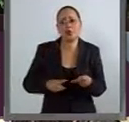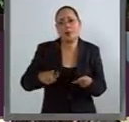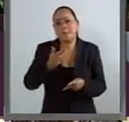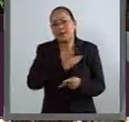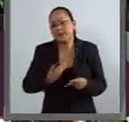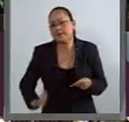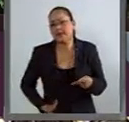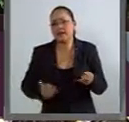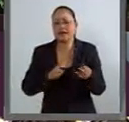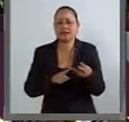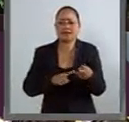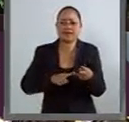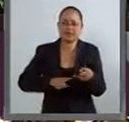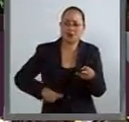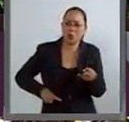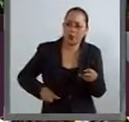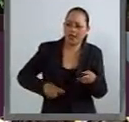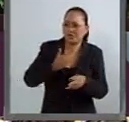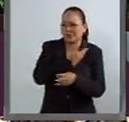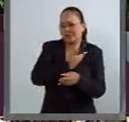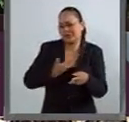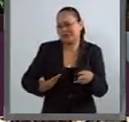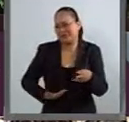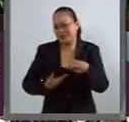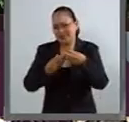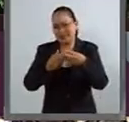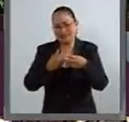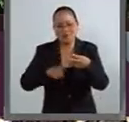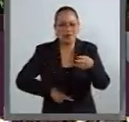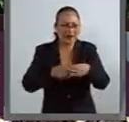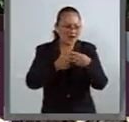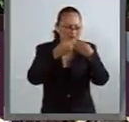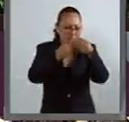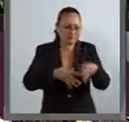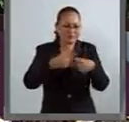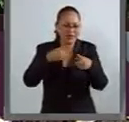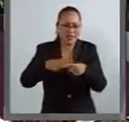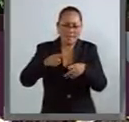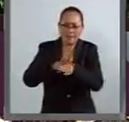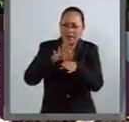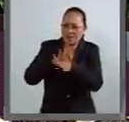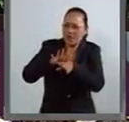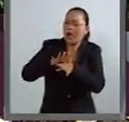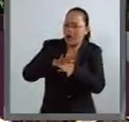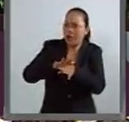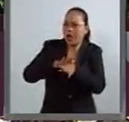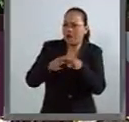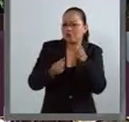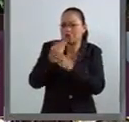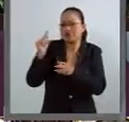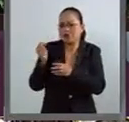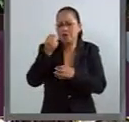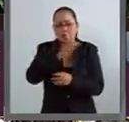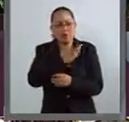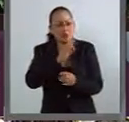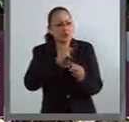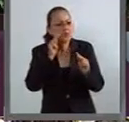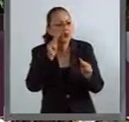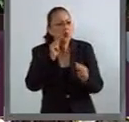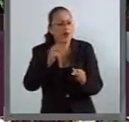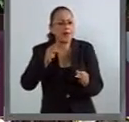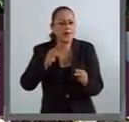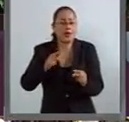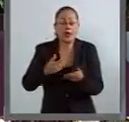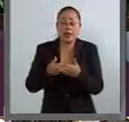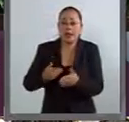Estado, jefes de gobierno, que cada vez se van adaptando más rápido a las tecnologías. Podemos ver a personajes